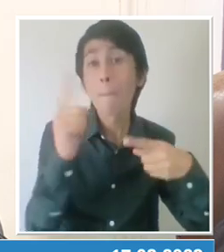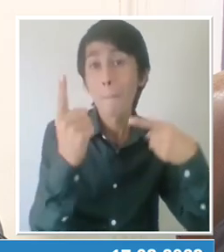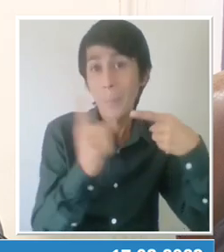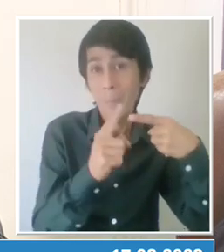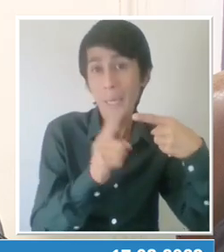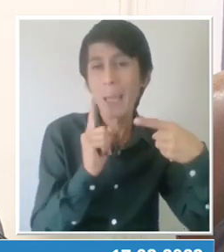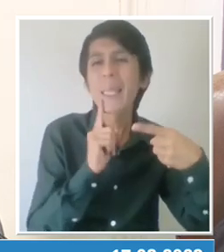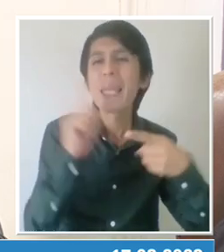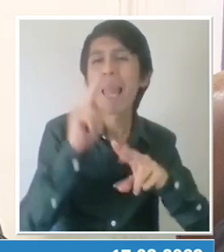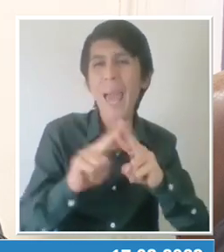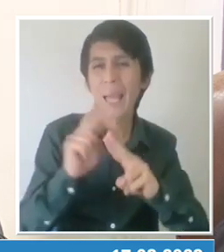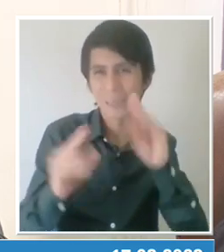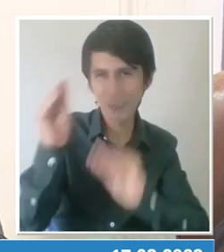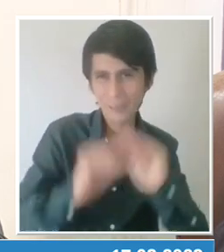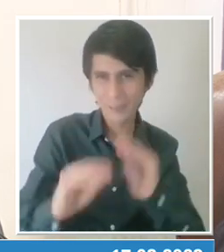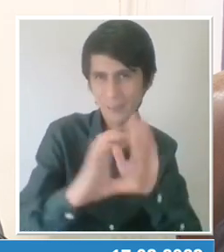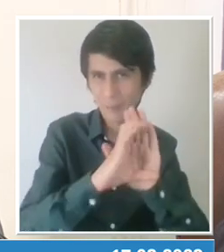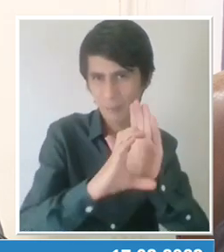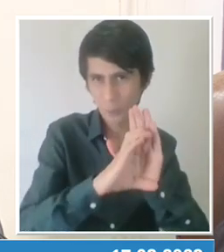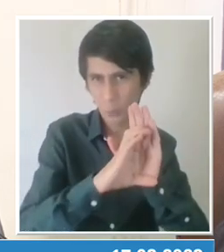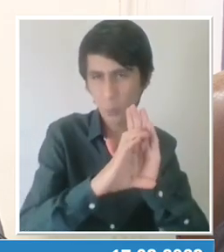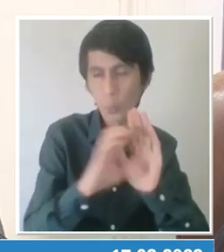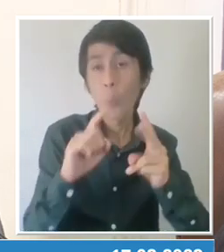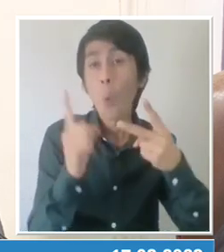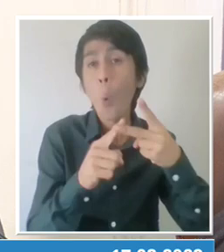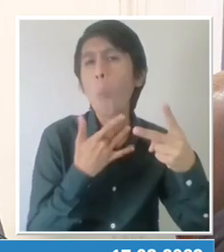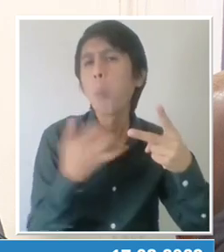Fundamental, ni por qué se hace, sino